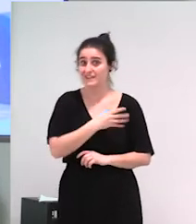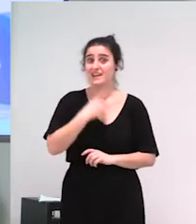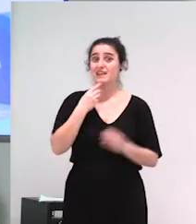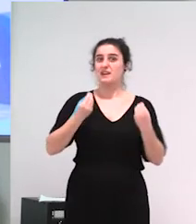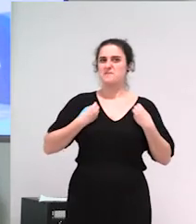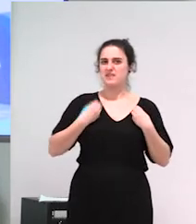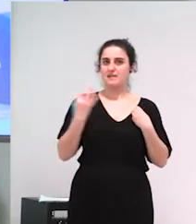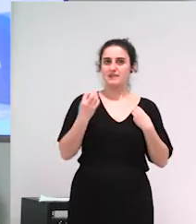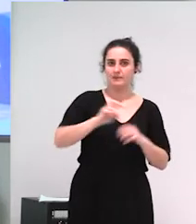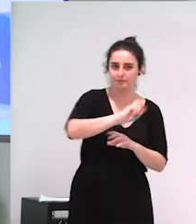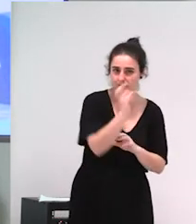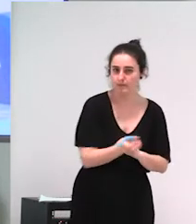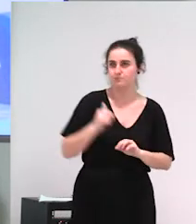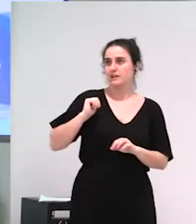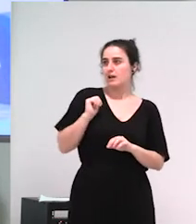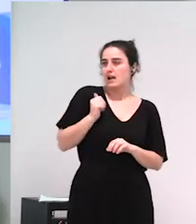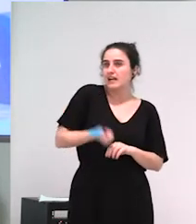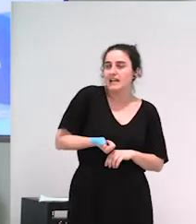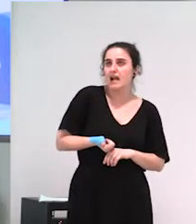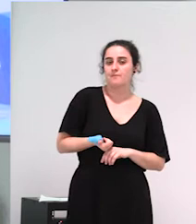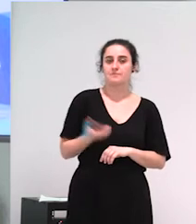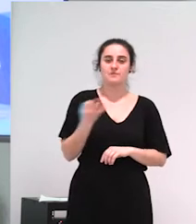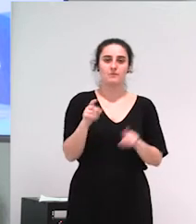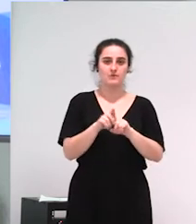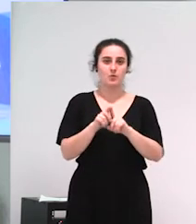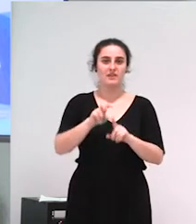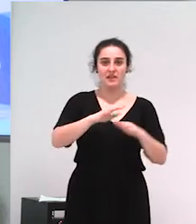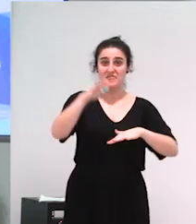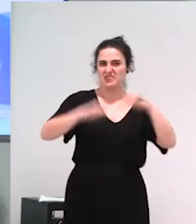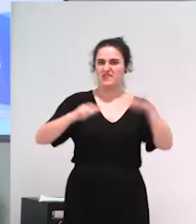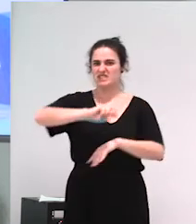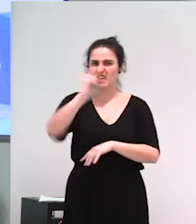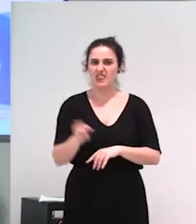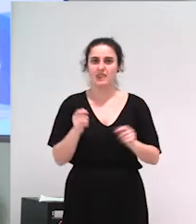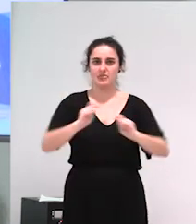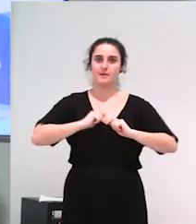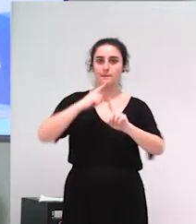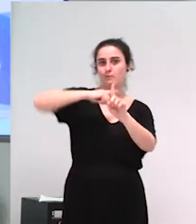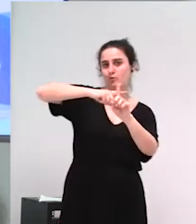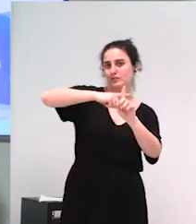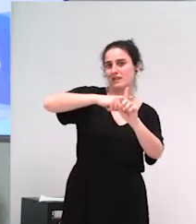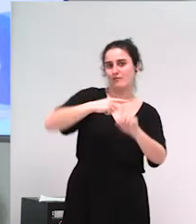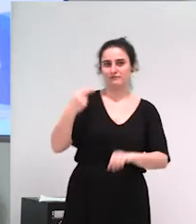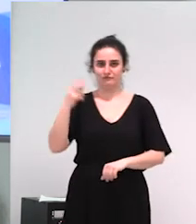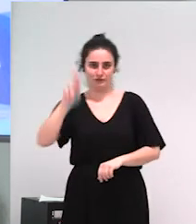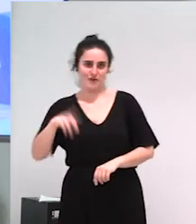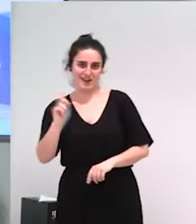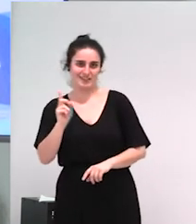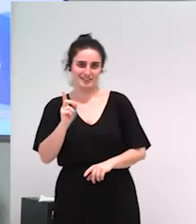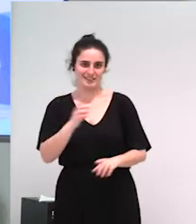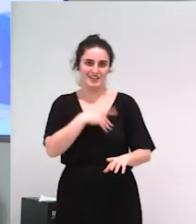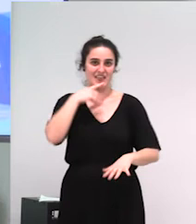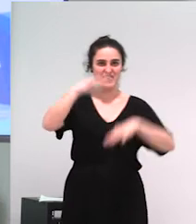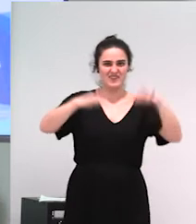sean diversas, que sean ricas, que vivan la diversidad como una cosa positiva y no negativa, que sumen y